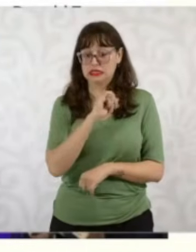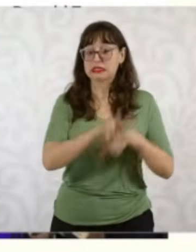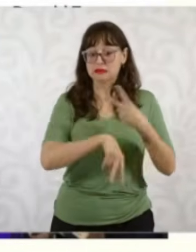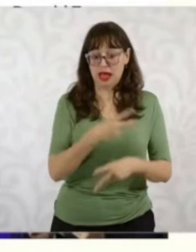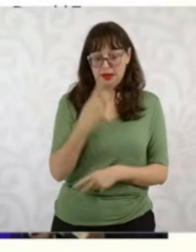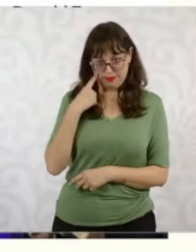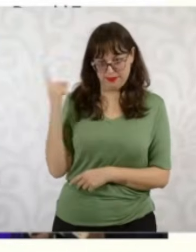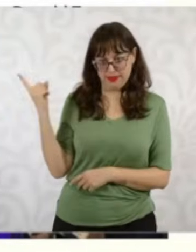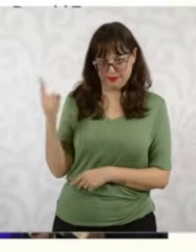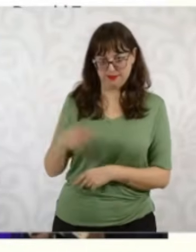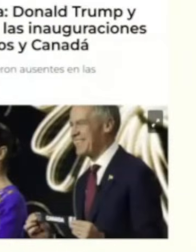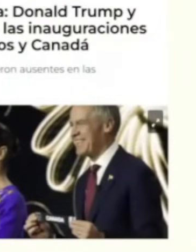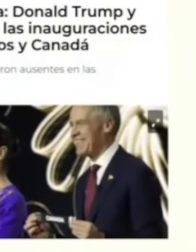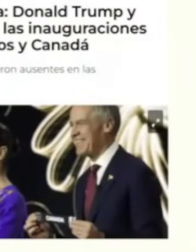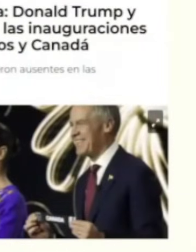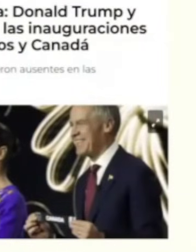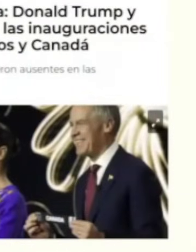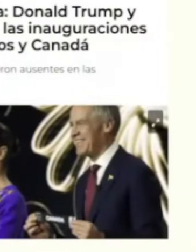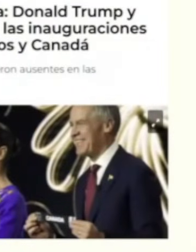Mundial? Y así,